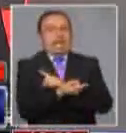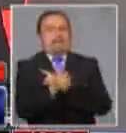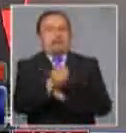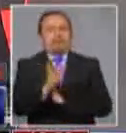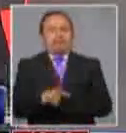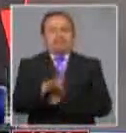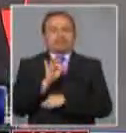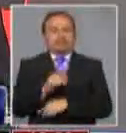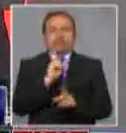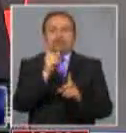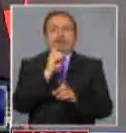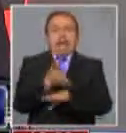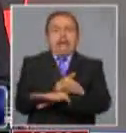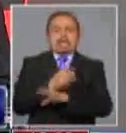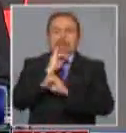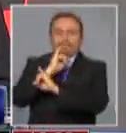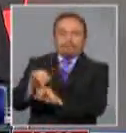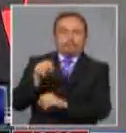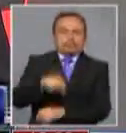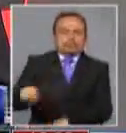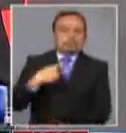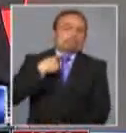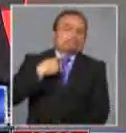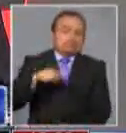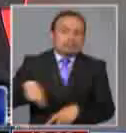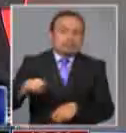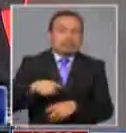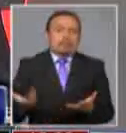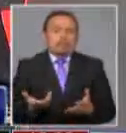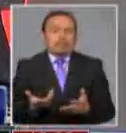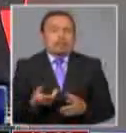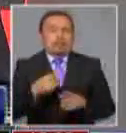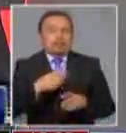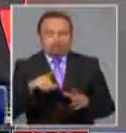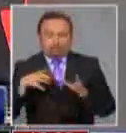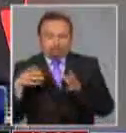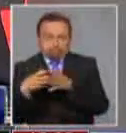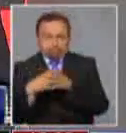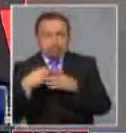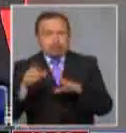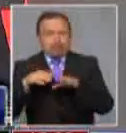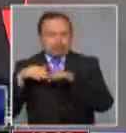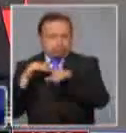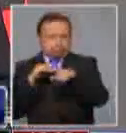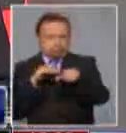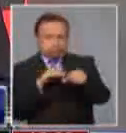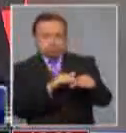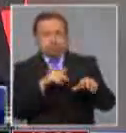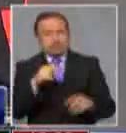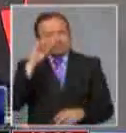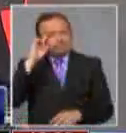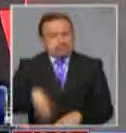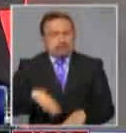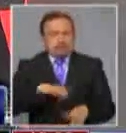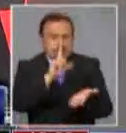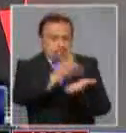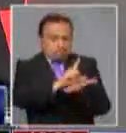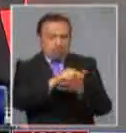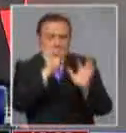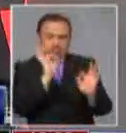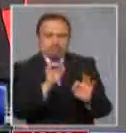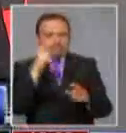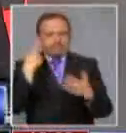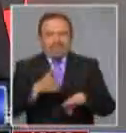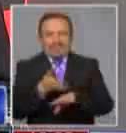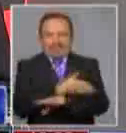decisión y no comuniquen a Los afectados en este caso en particular que eran las caravanas que venían y que sabían que tenían que llegar a cierto